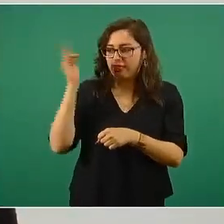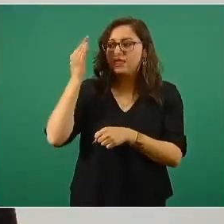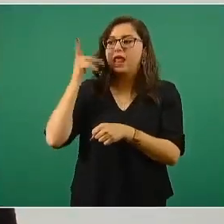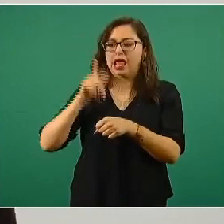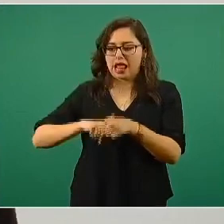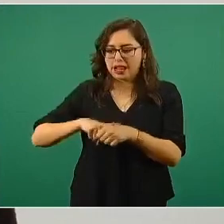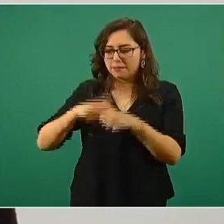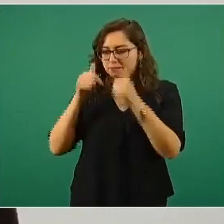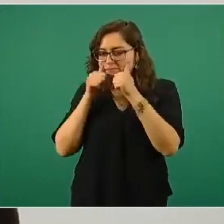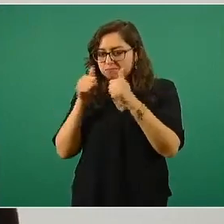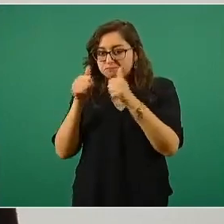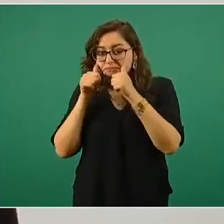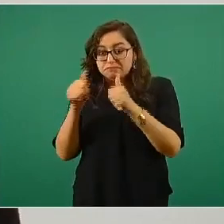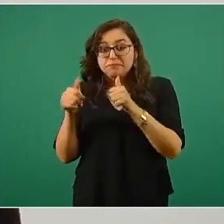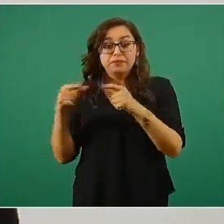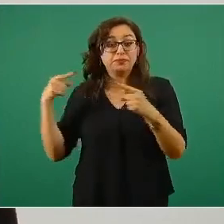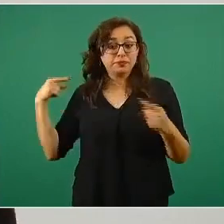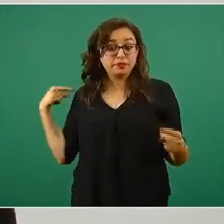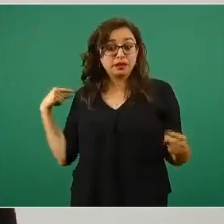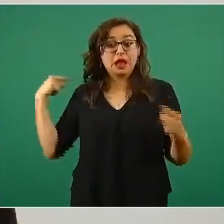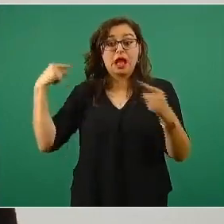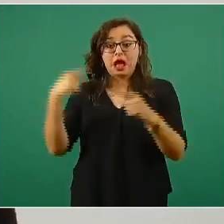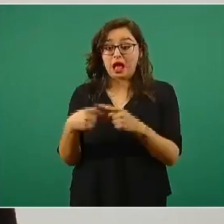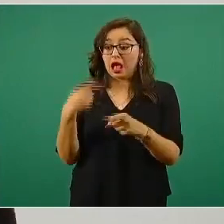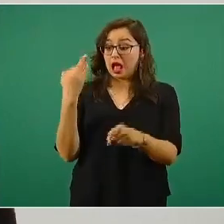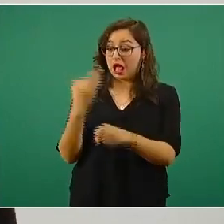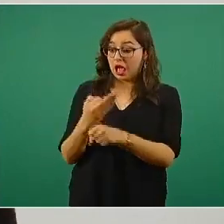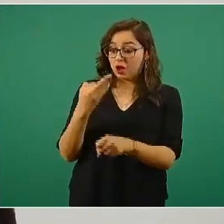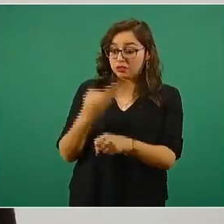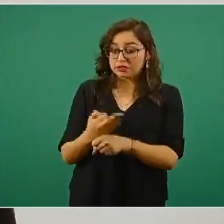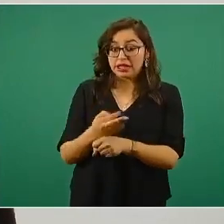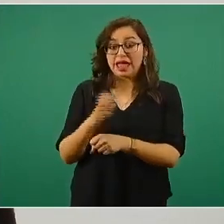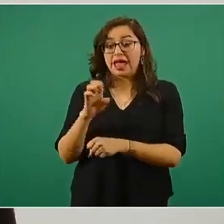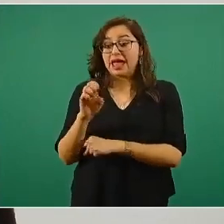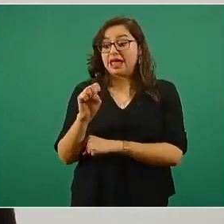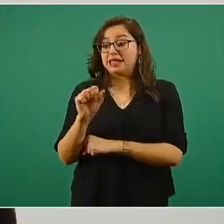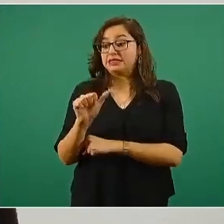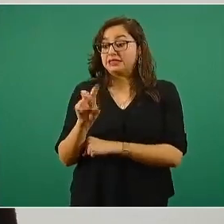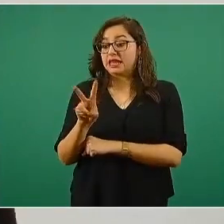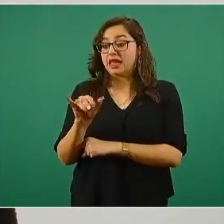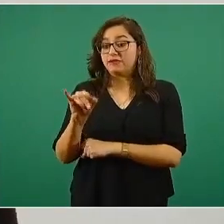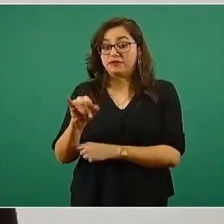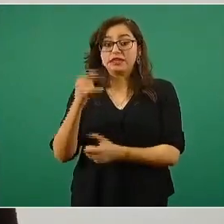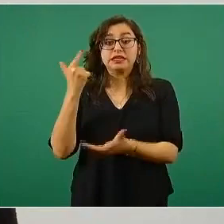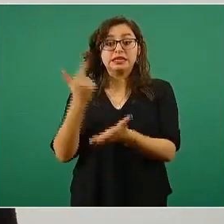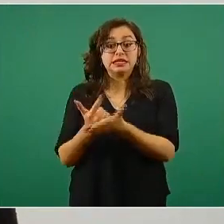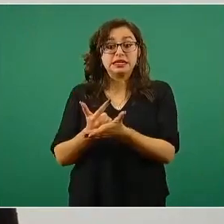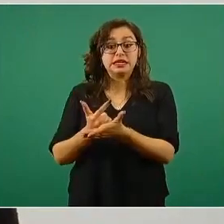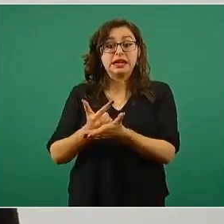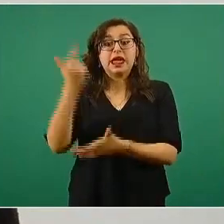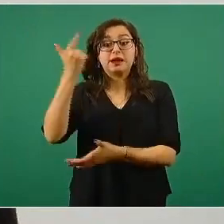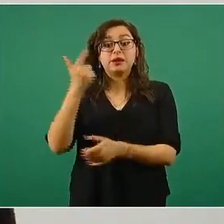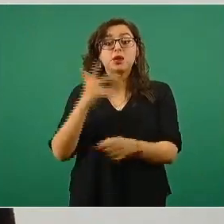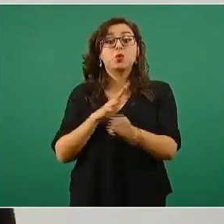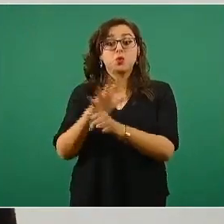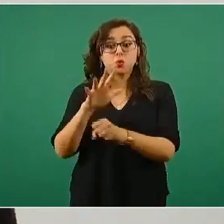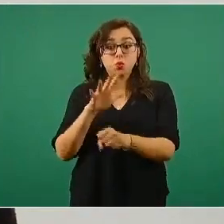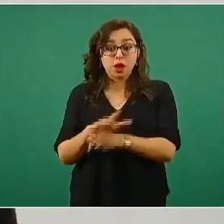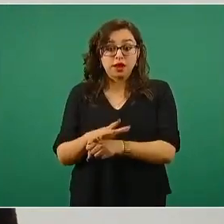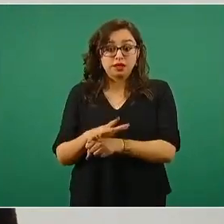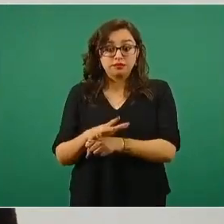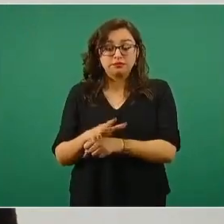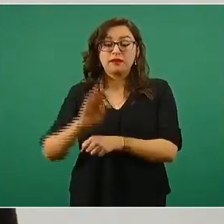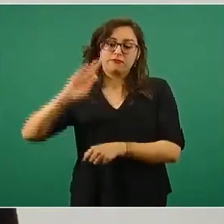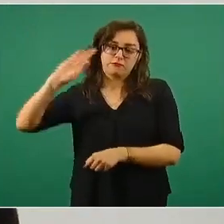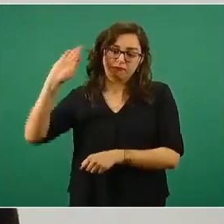federales. Hasta este momento, todas las dictaminaciones de ESAVIs graves se han dado en el seno del grupo de expertos del